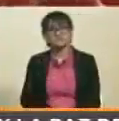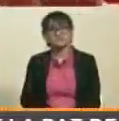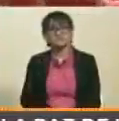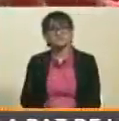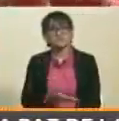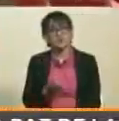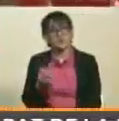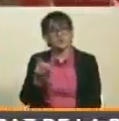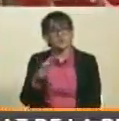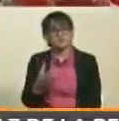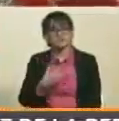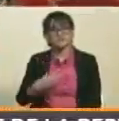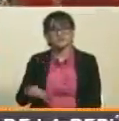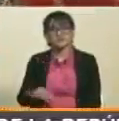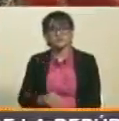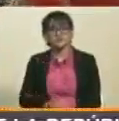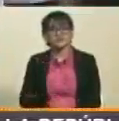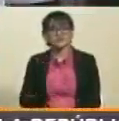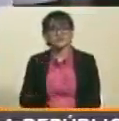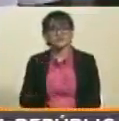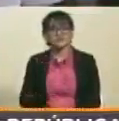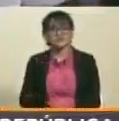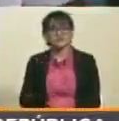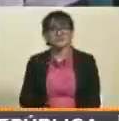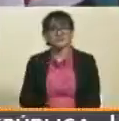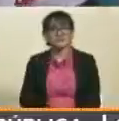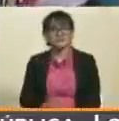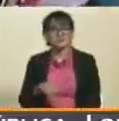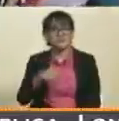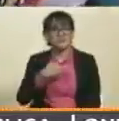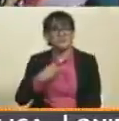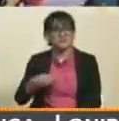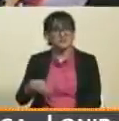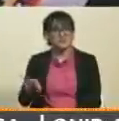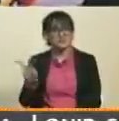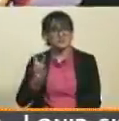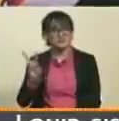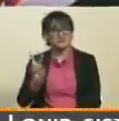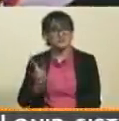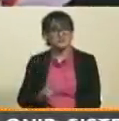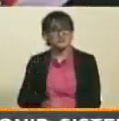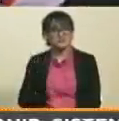los presidentes. Ustedes son el presidente de la República.